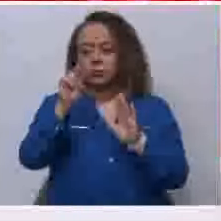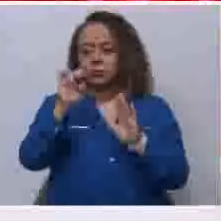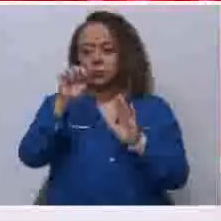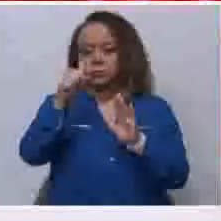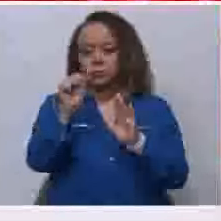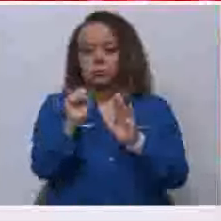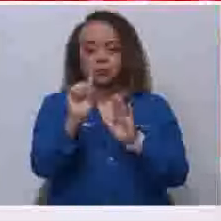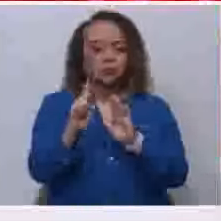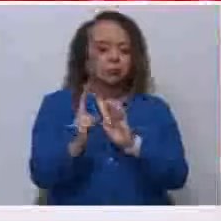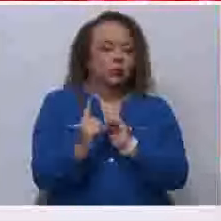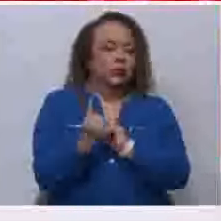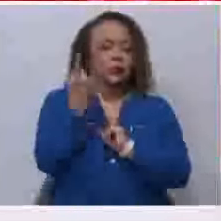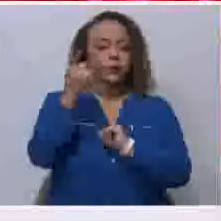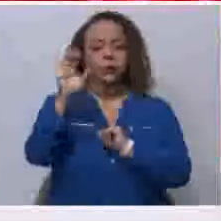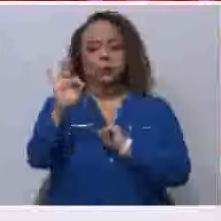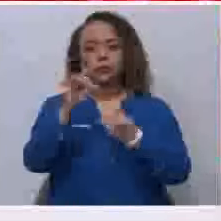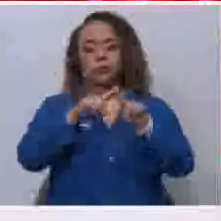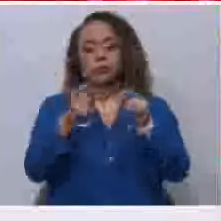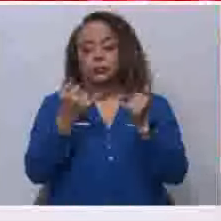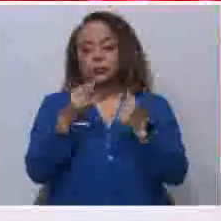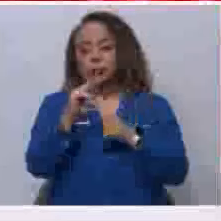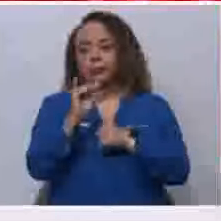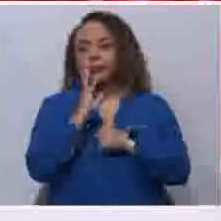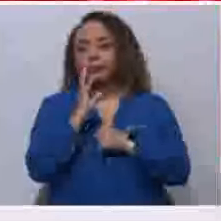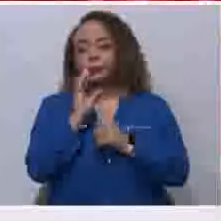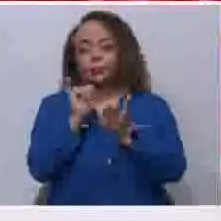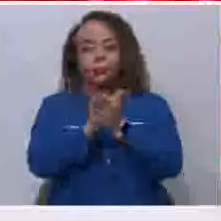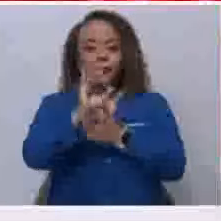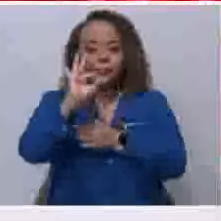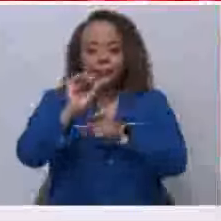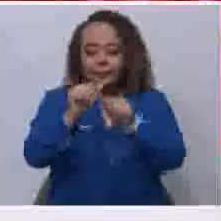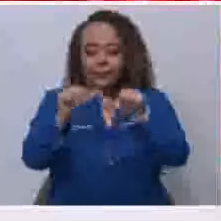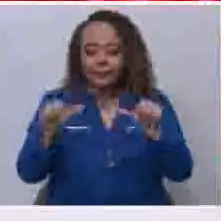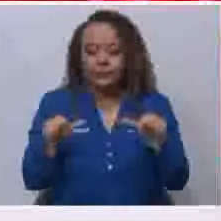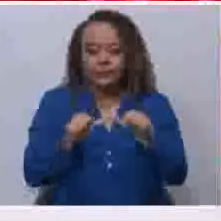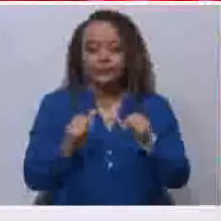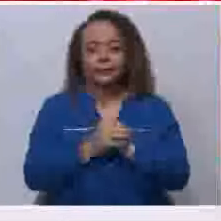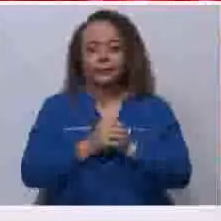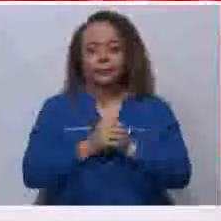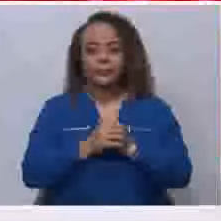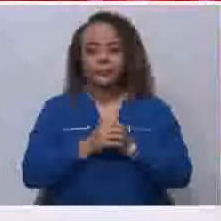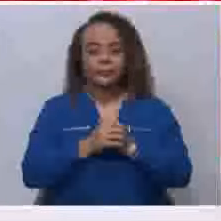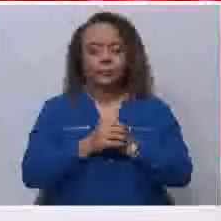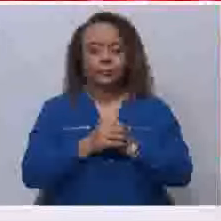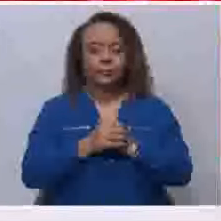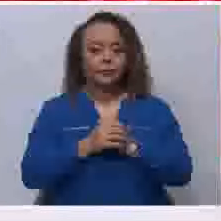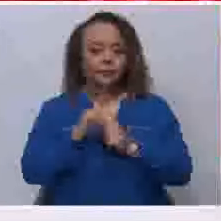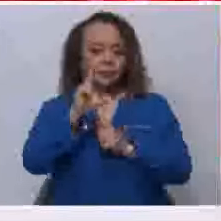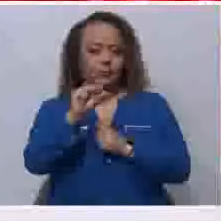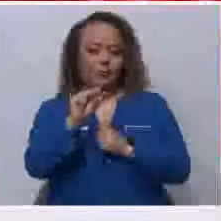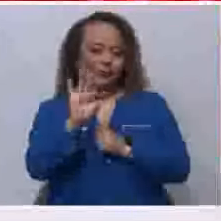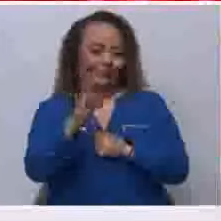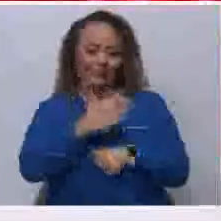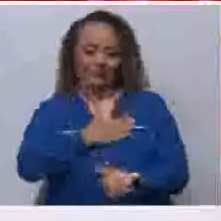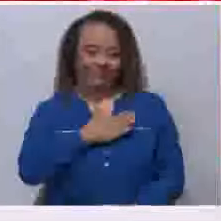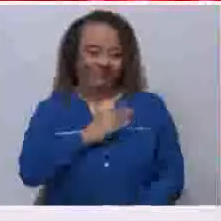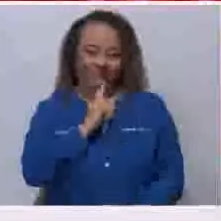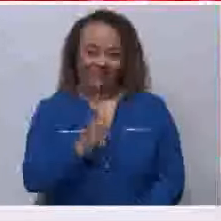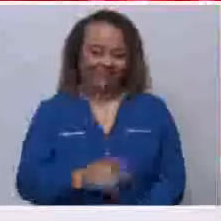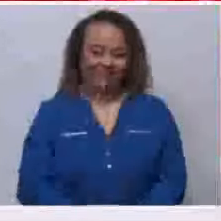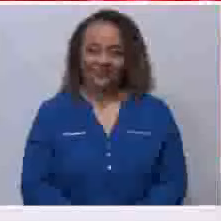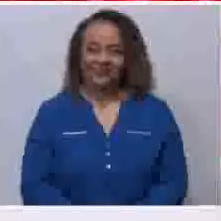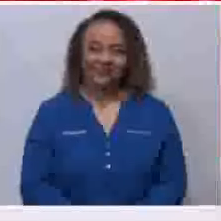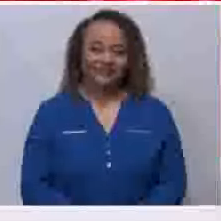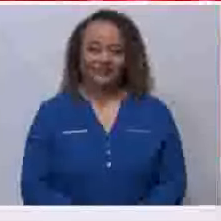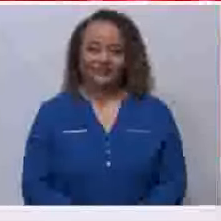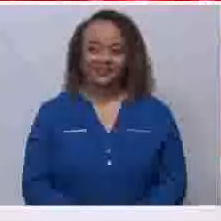único 9. Pero no estamos hablando de ese 9 de área, el killer. Sí, no es el 9 mío, te digo. No. Okay. No es el